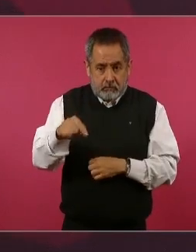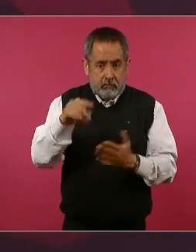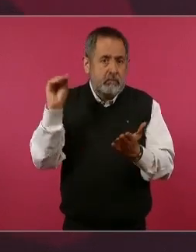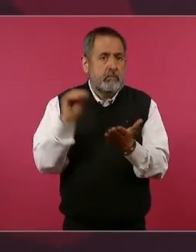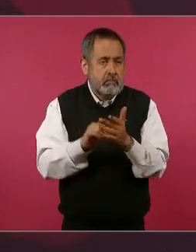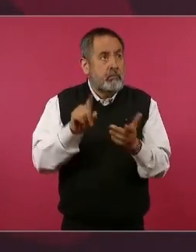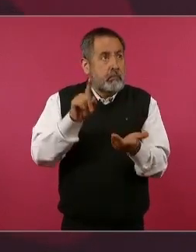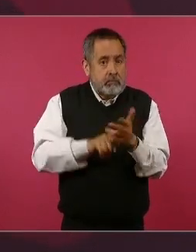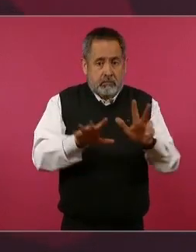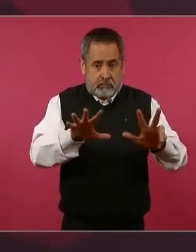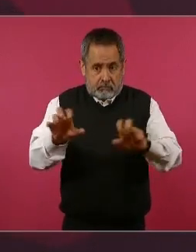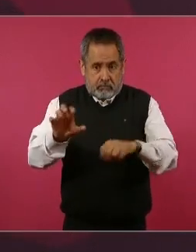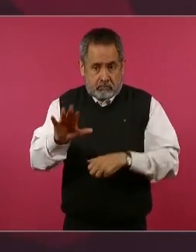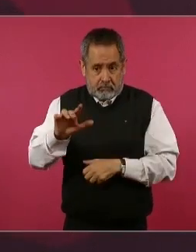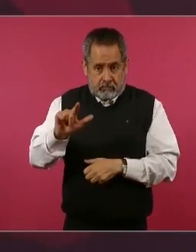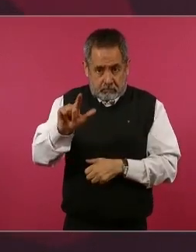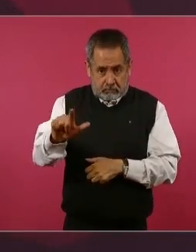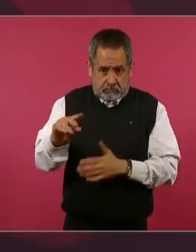de